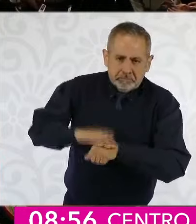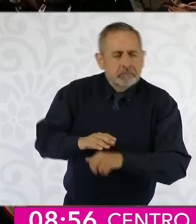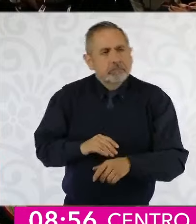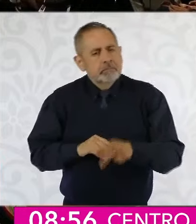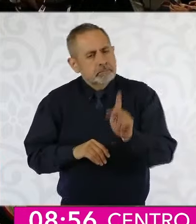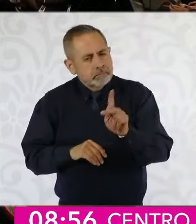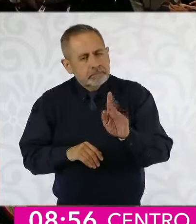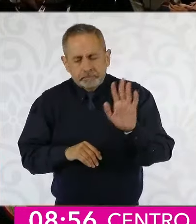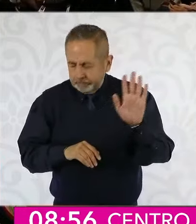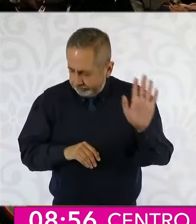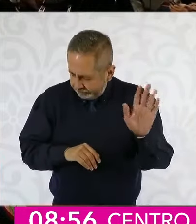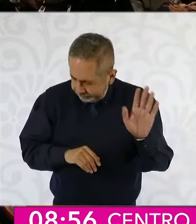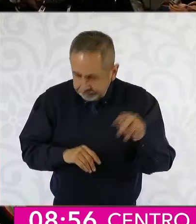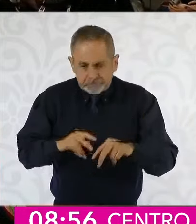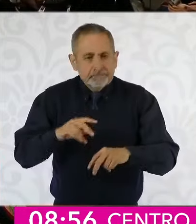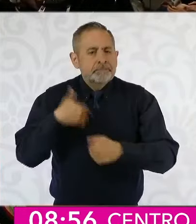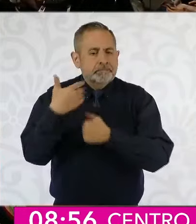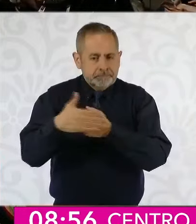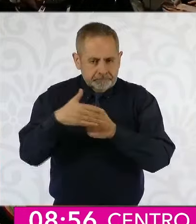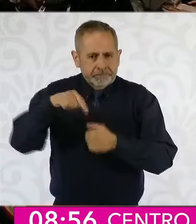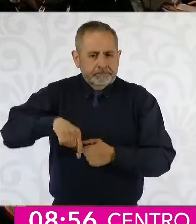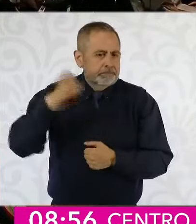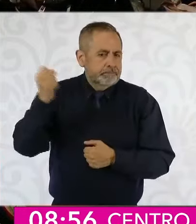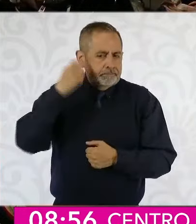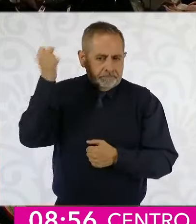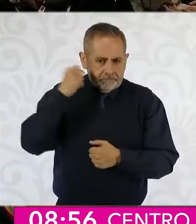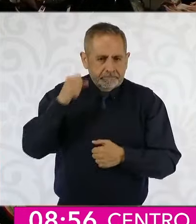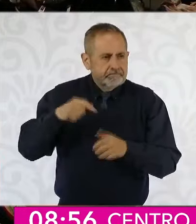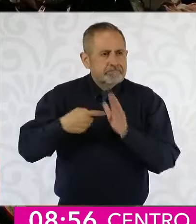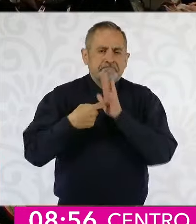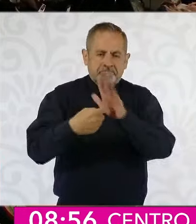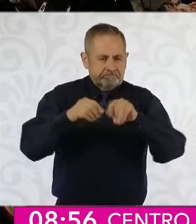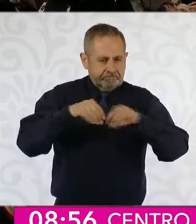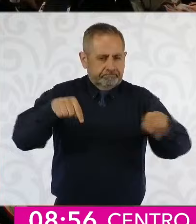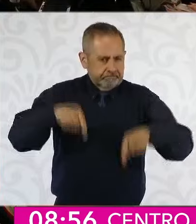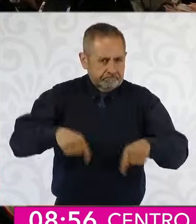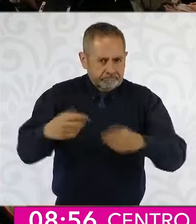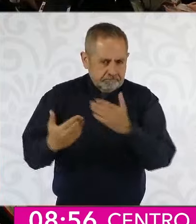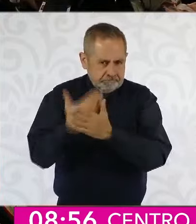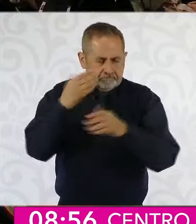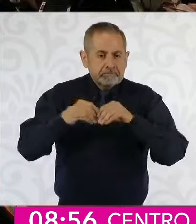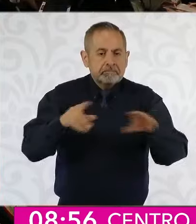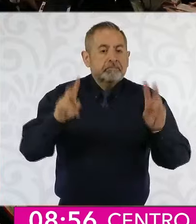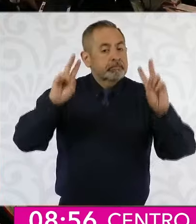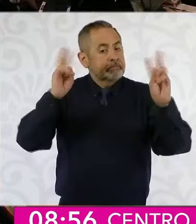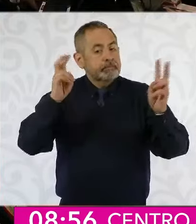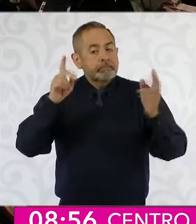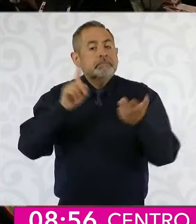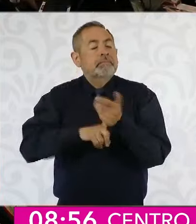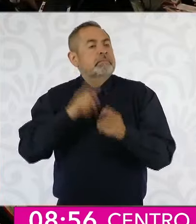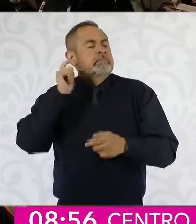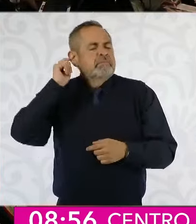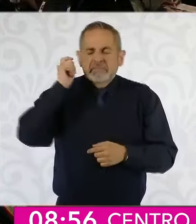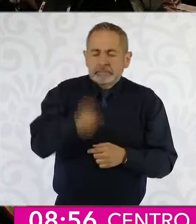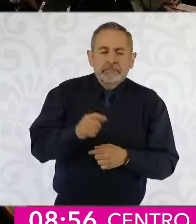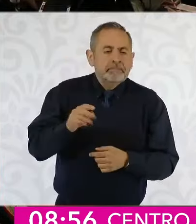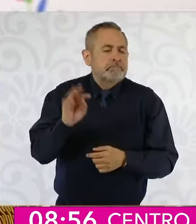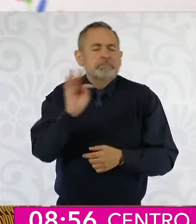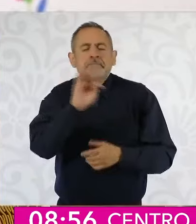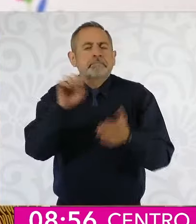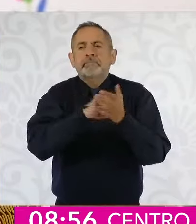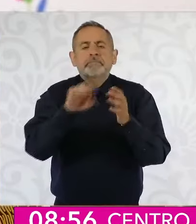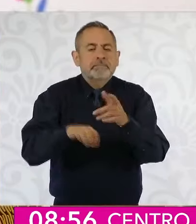ya vamos a tocar también aquí en la mañanera y en otros espacios el tema de lo que